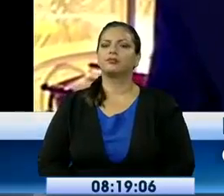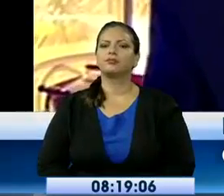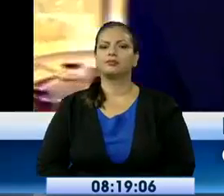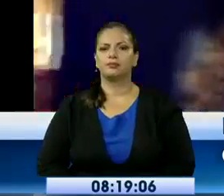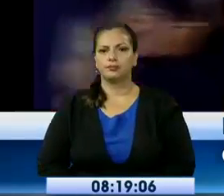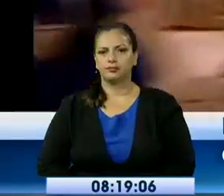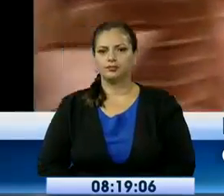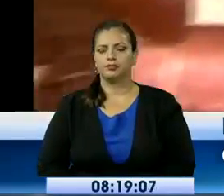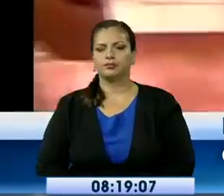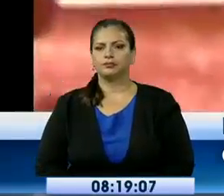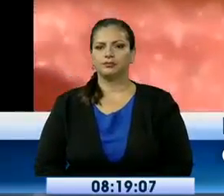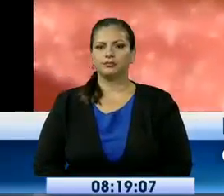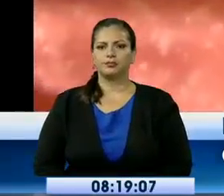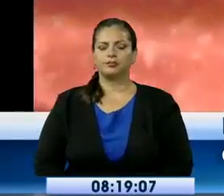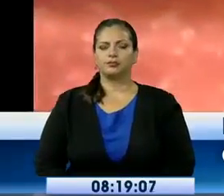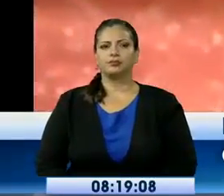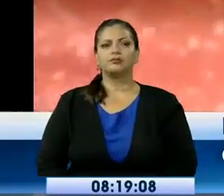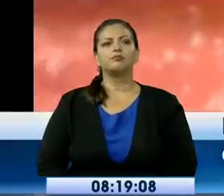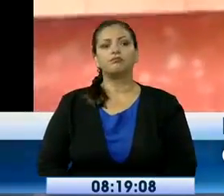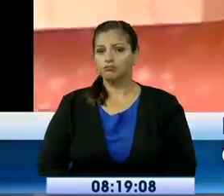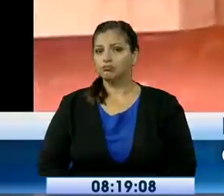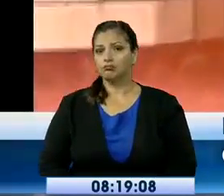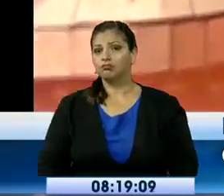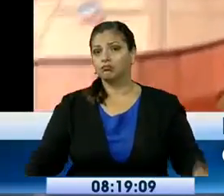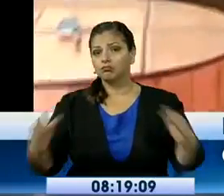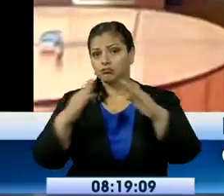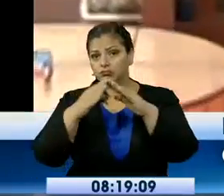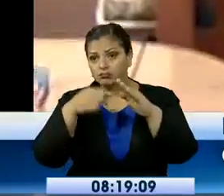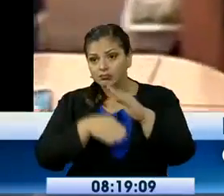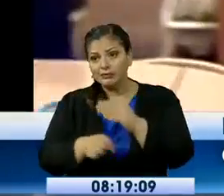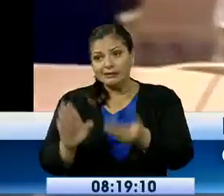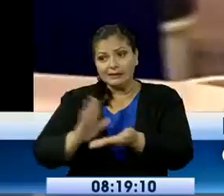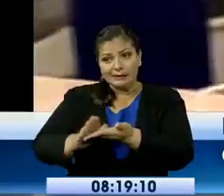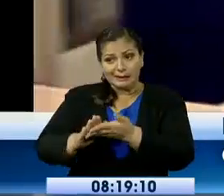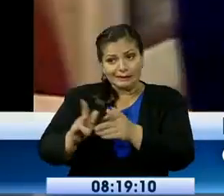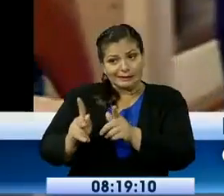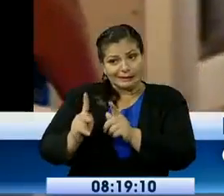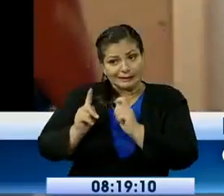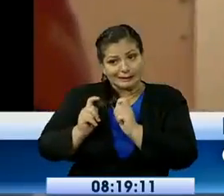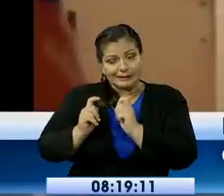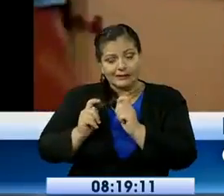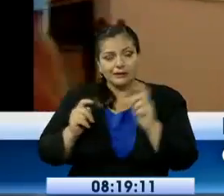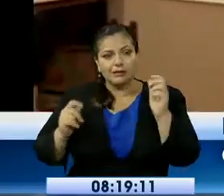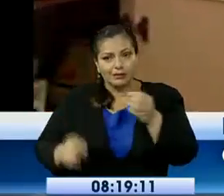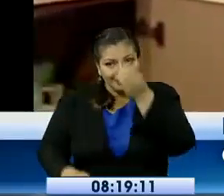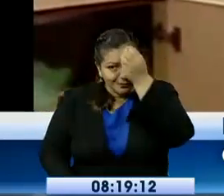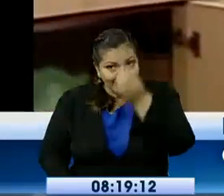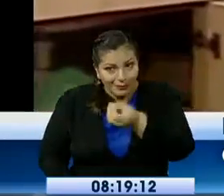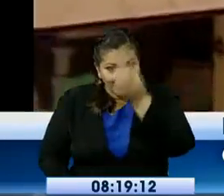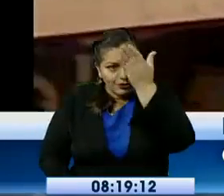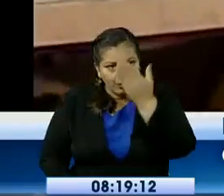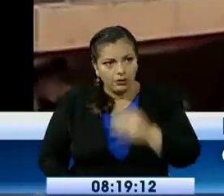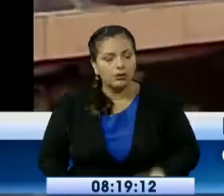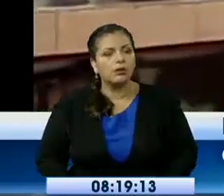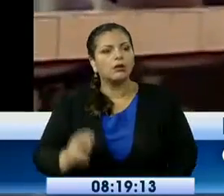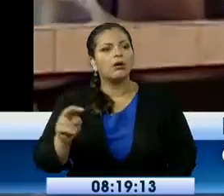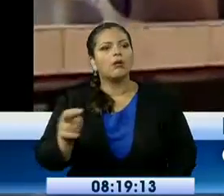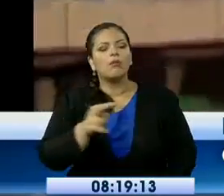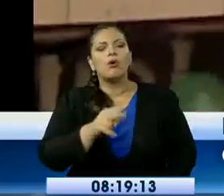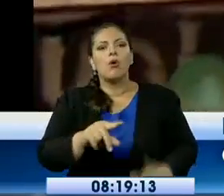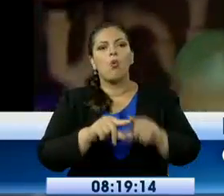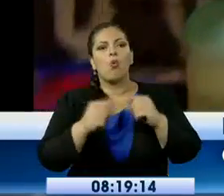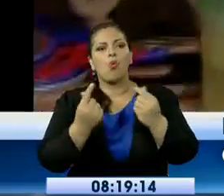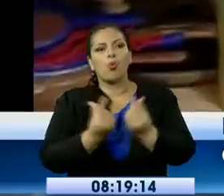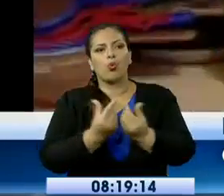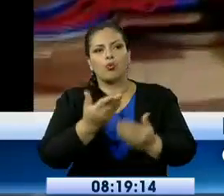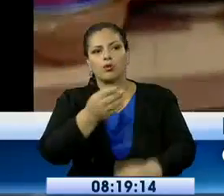cuatro patas. Así que ya lo saben, estamos ingresando a esta casa, permisito, buenos días. Aquí está el personal. El personal también